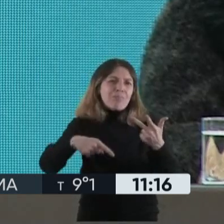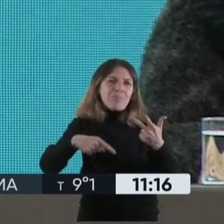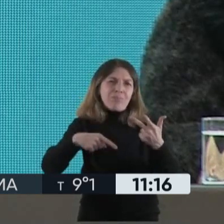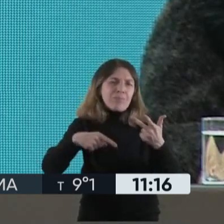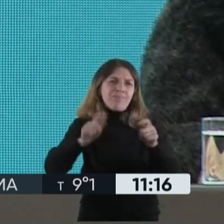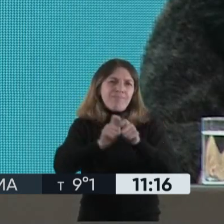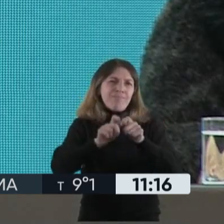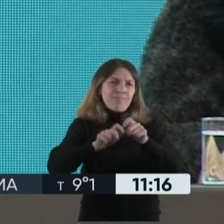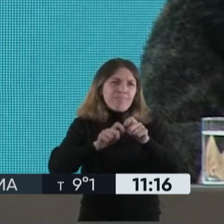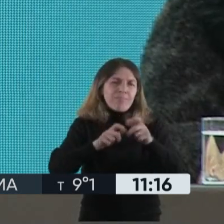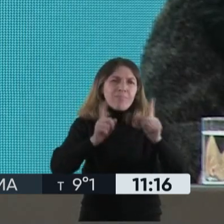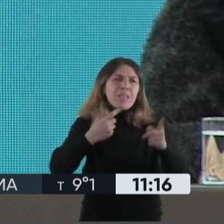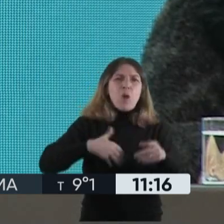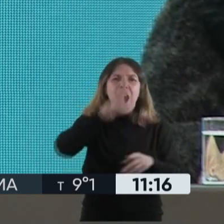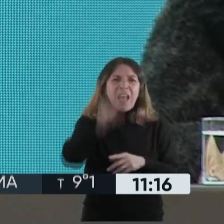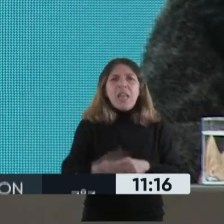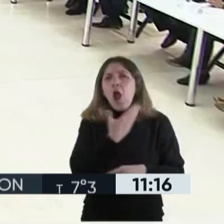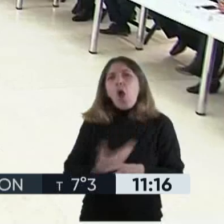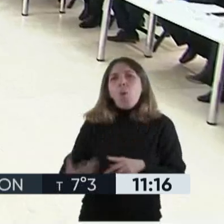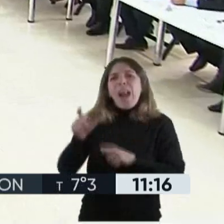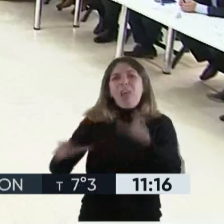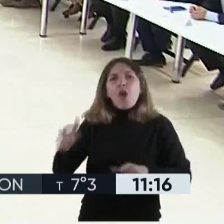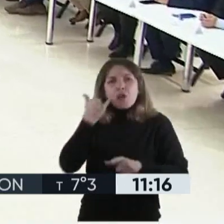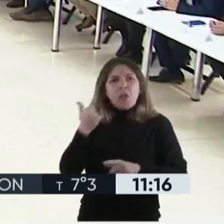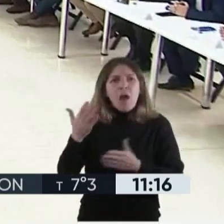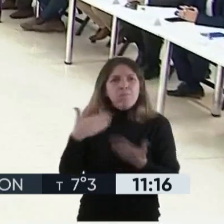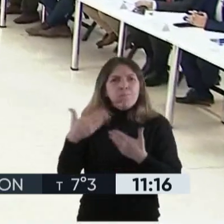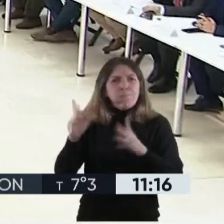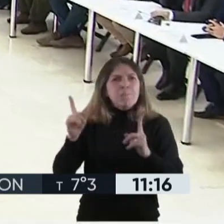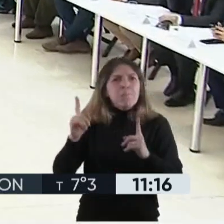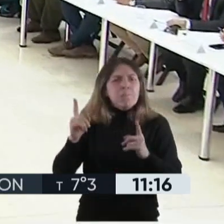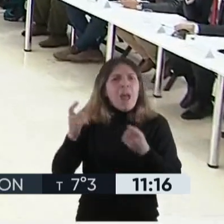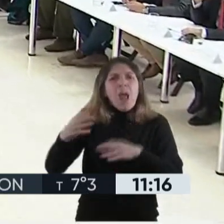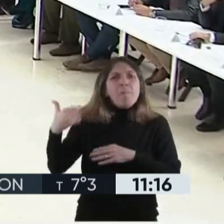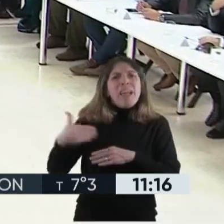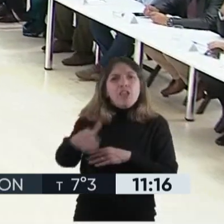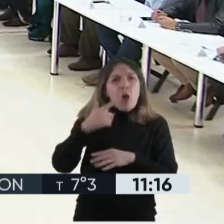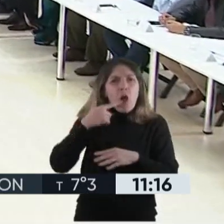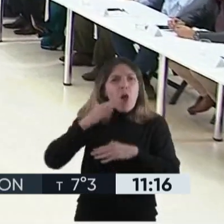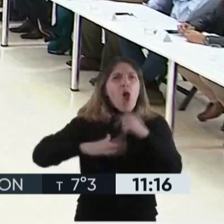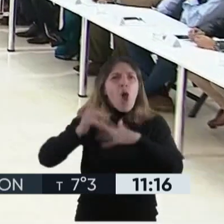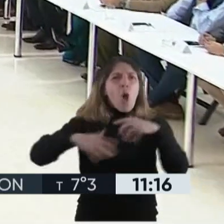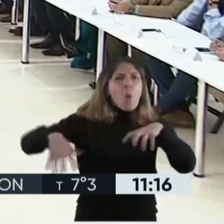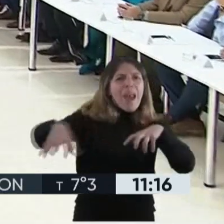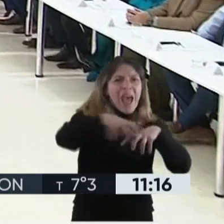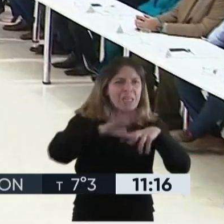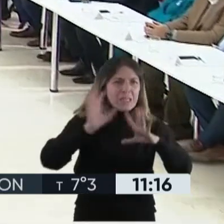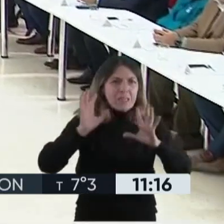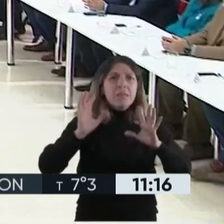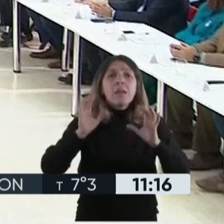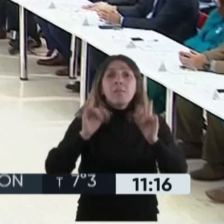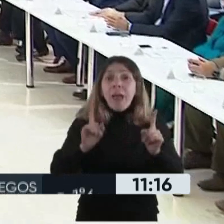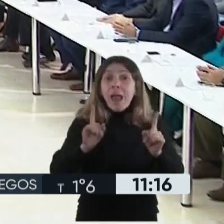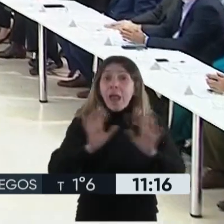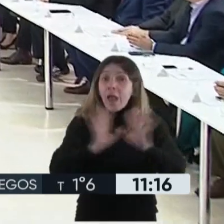Con varios de los gobernadores que están aquí hemos ya puesto en obra o en funcionamiento varias obras. Pero sin